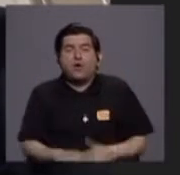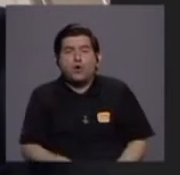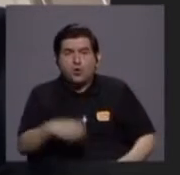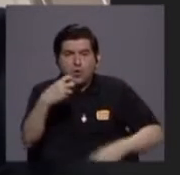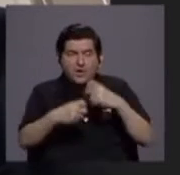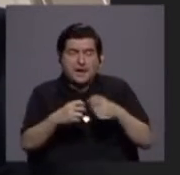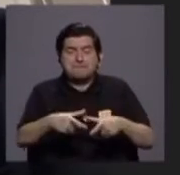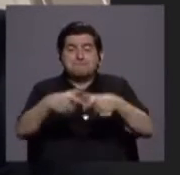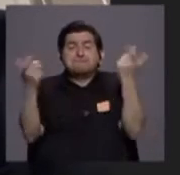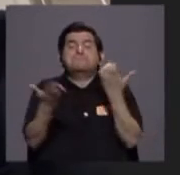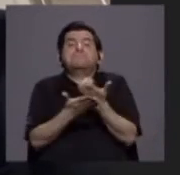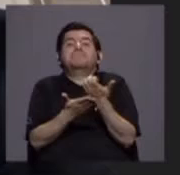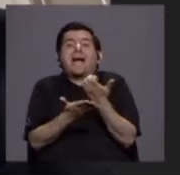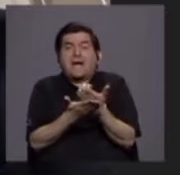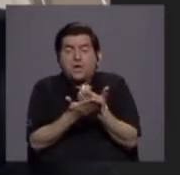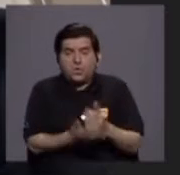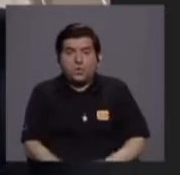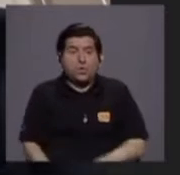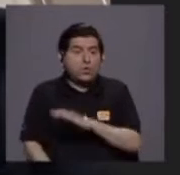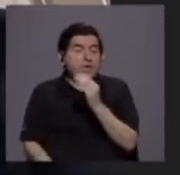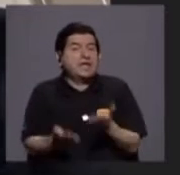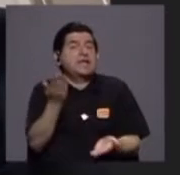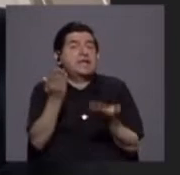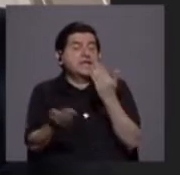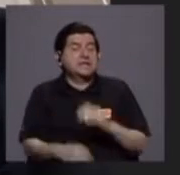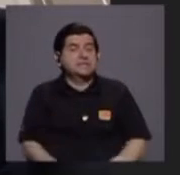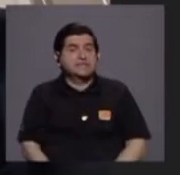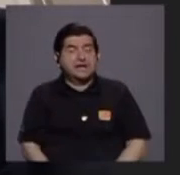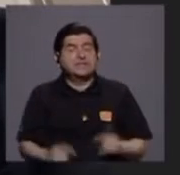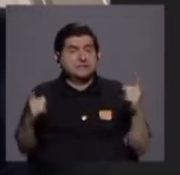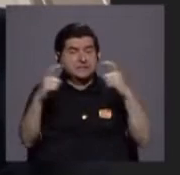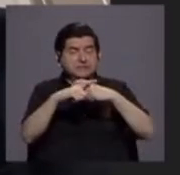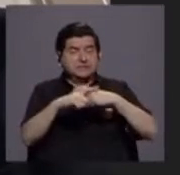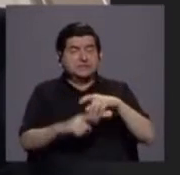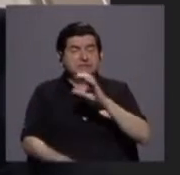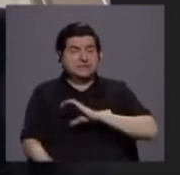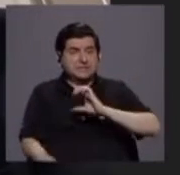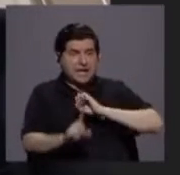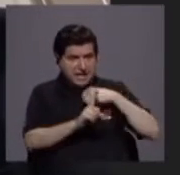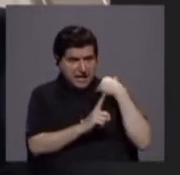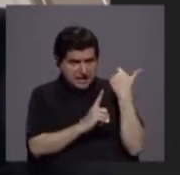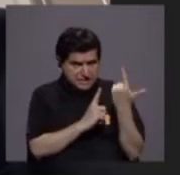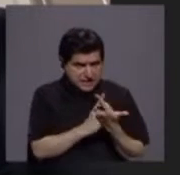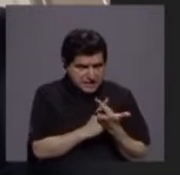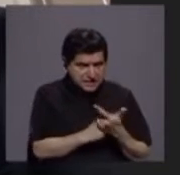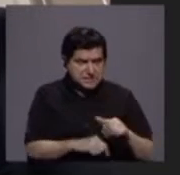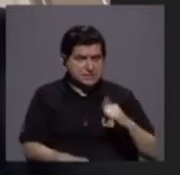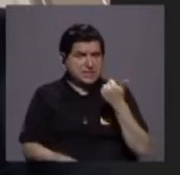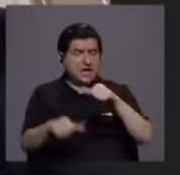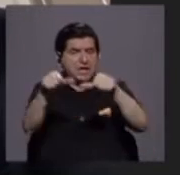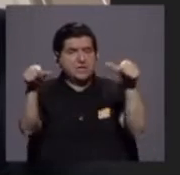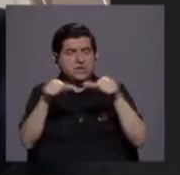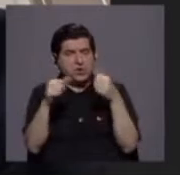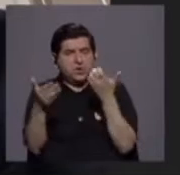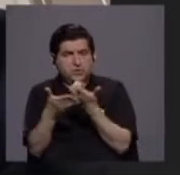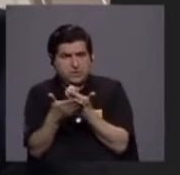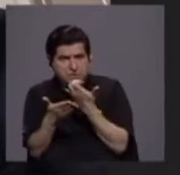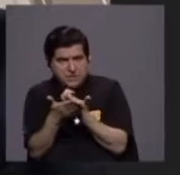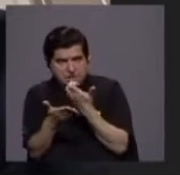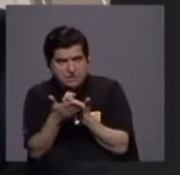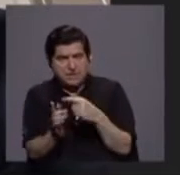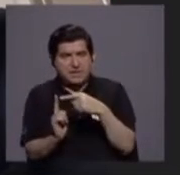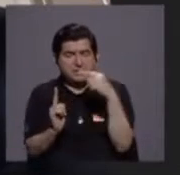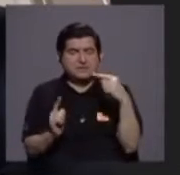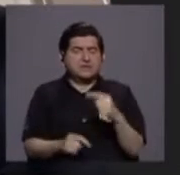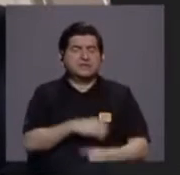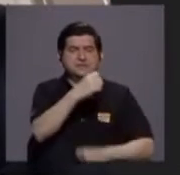crisis macroeconómica y cuidado si no se nos va a complicar con ribetes sociales y otros campos de la economía a partir